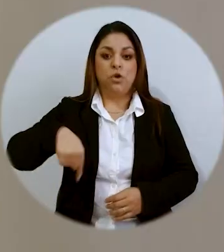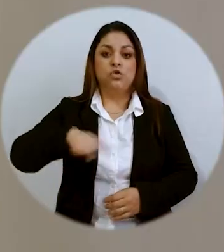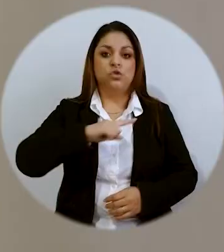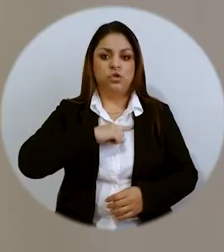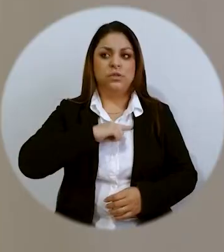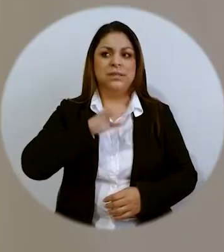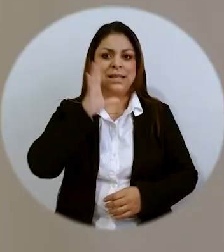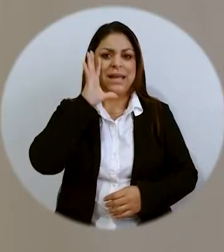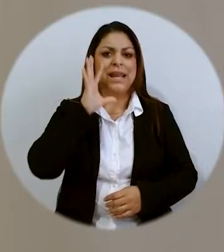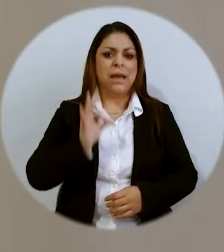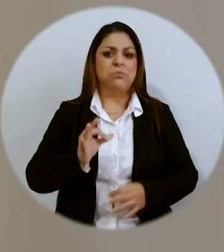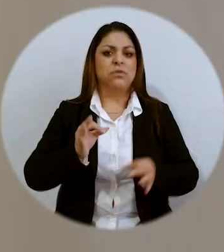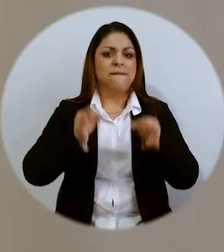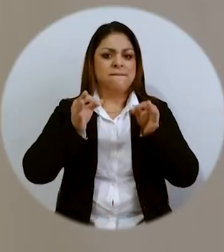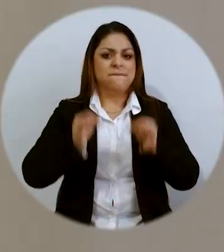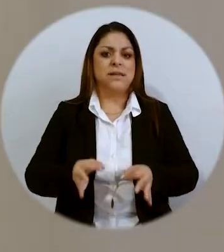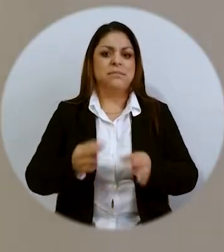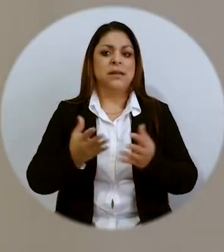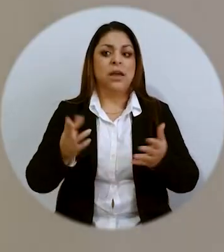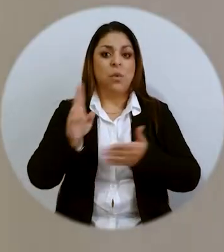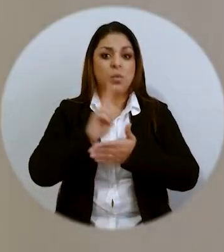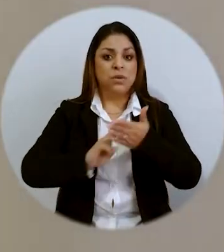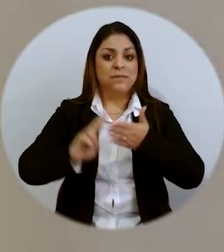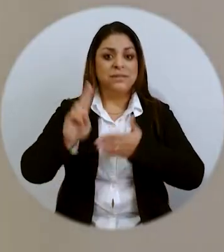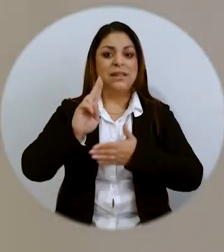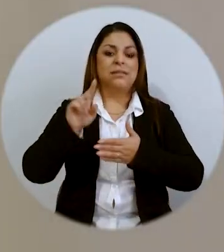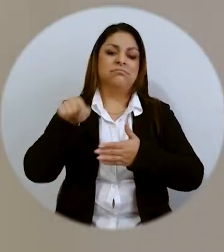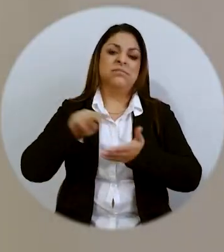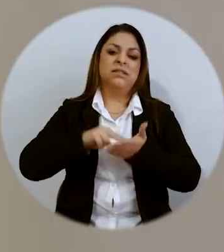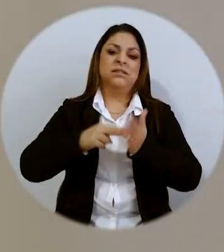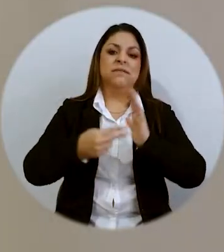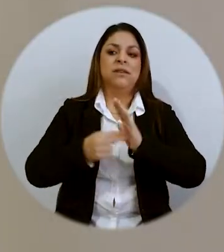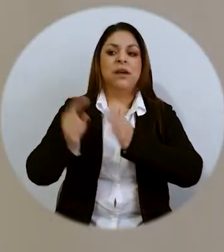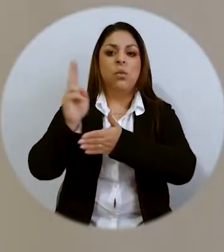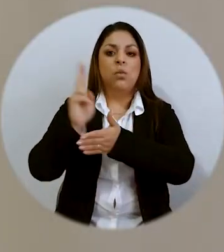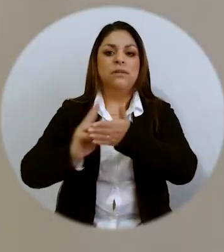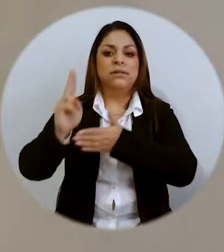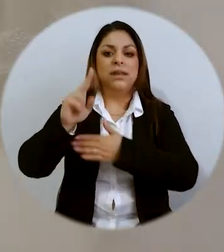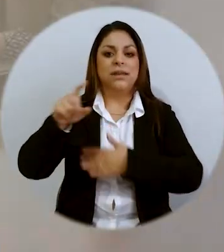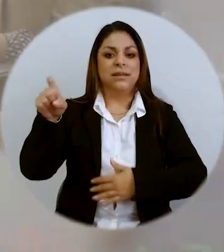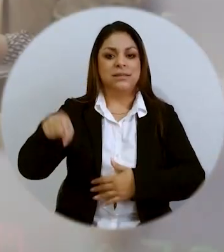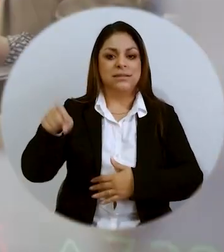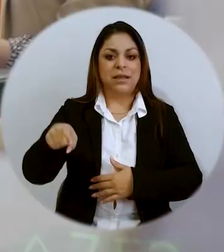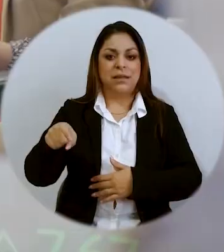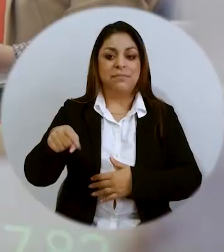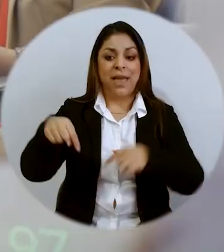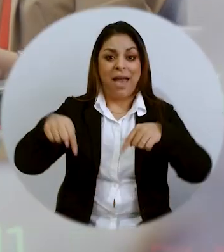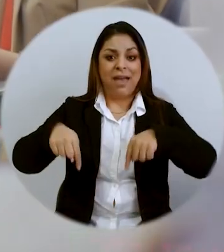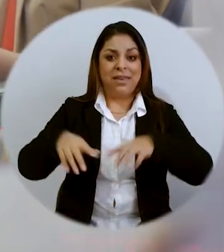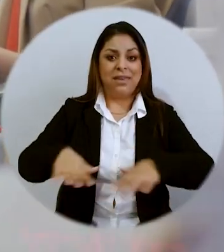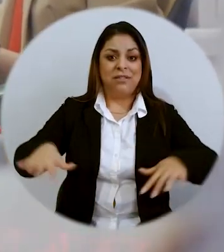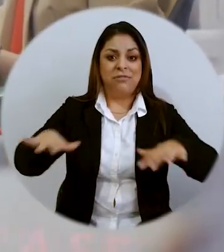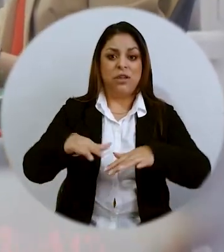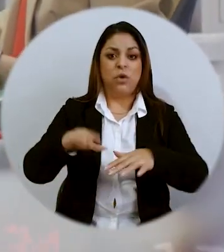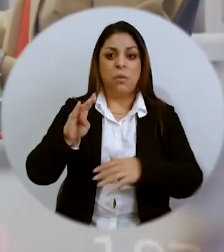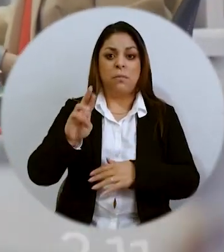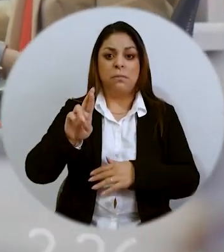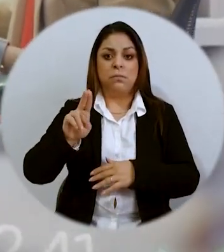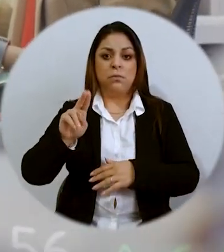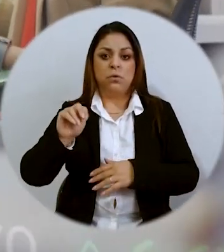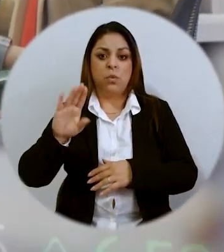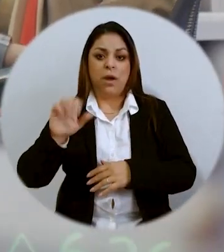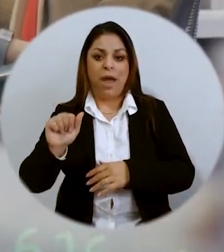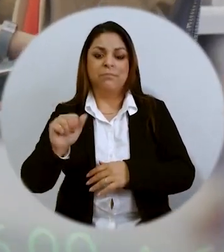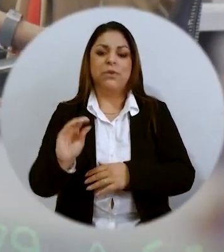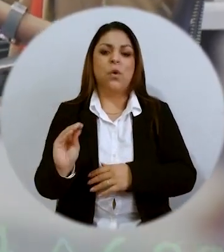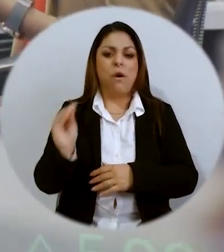Nosotros lo hemos siempre creído firmemente que la universidad es la universidad necesaria, ¿verdad? Y en este caso aquí a nivel de la región Brunca, los